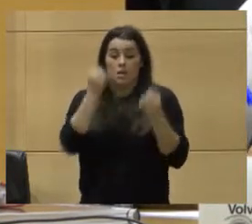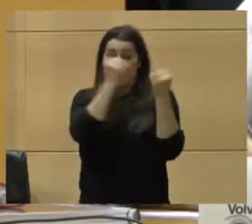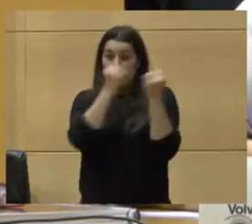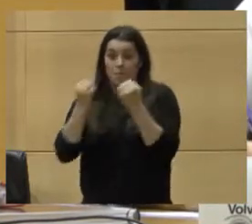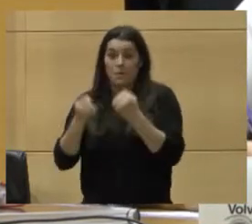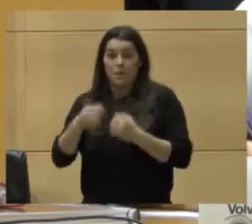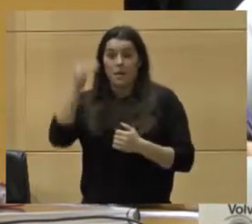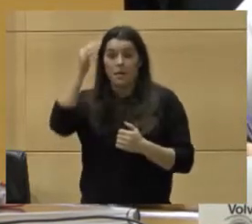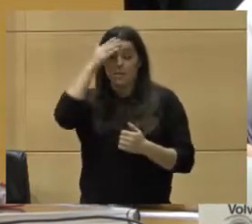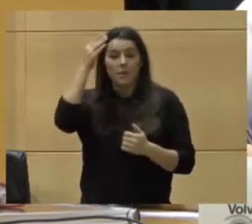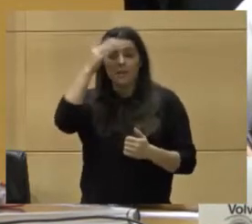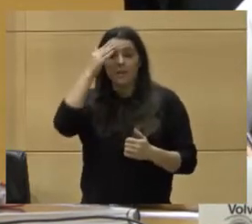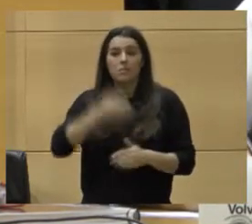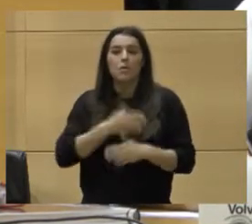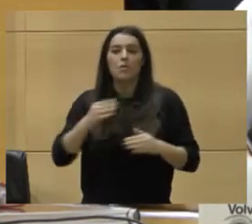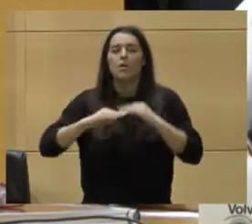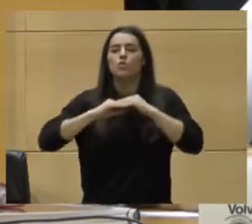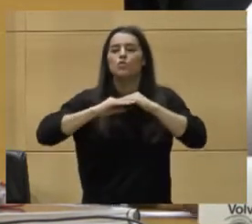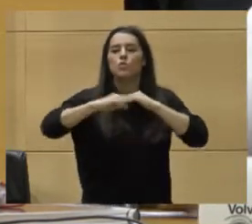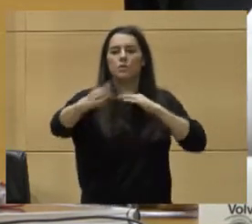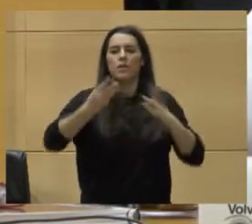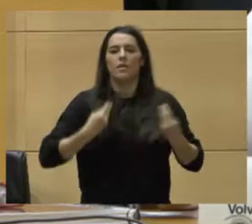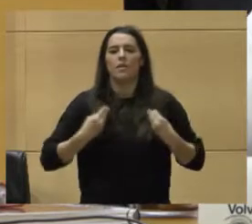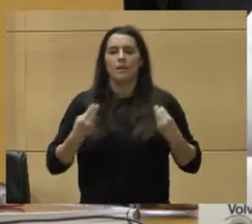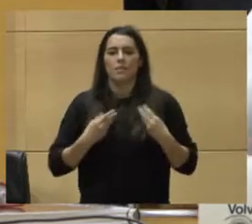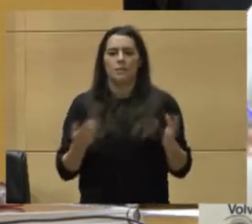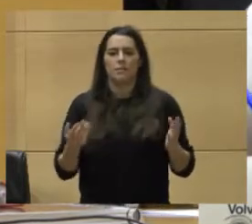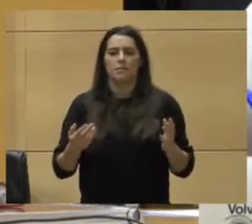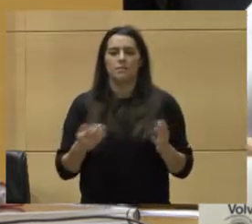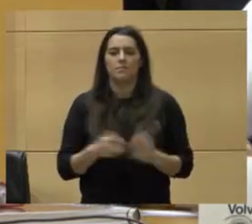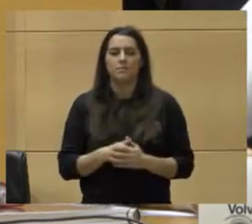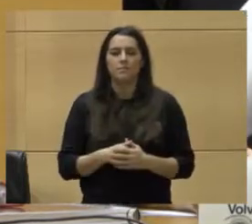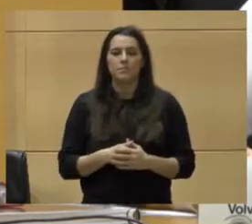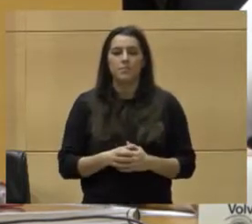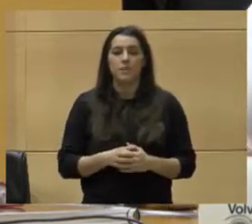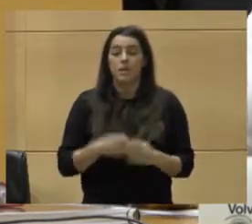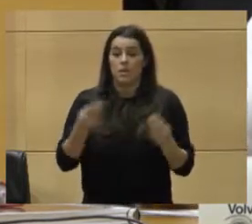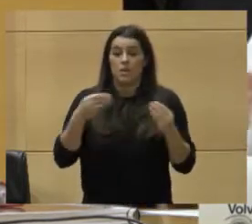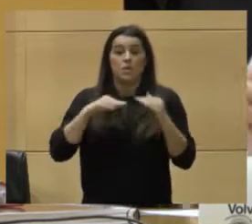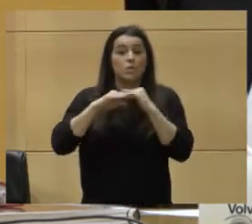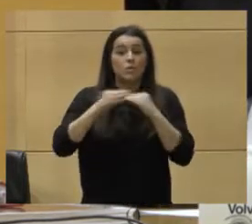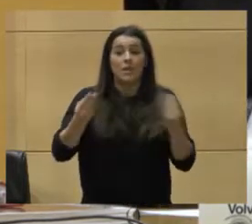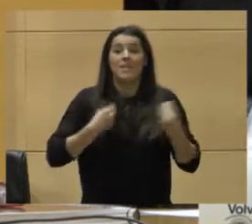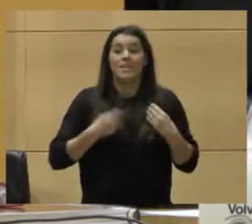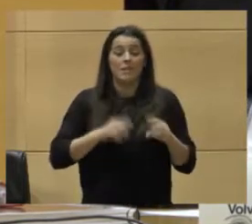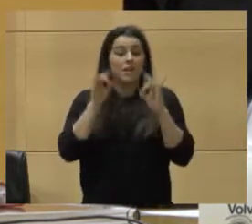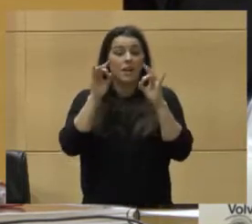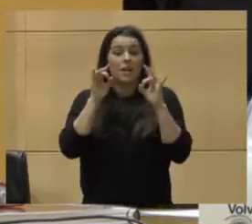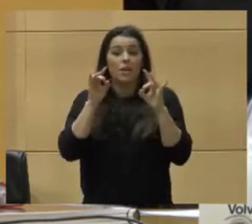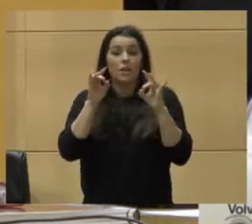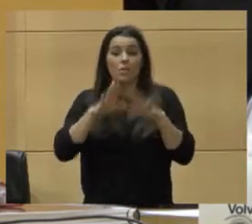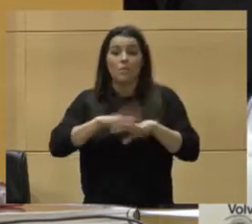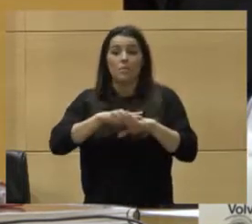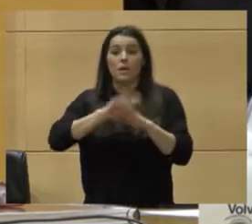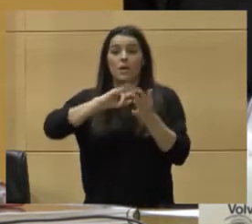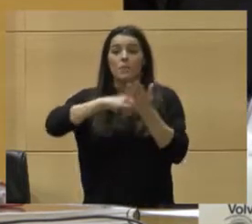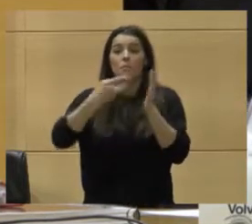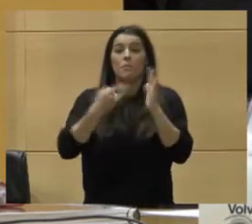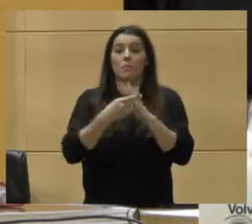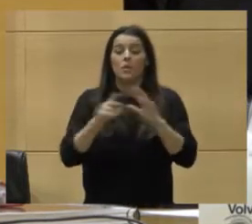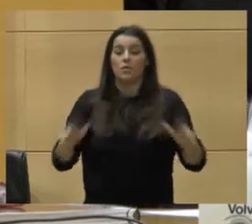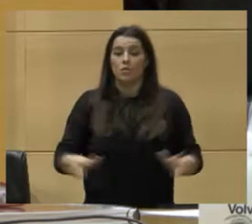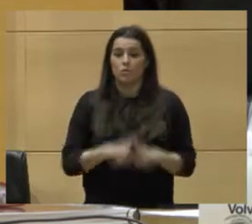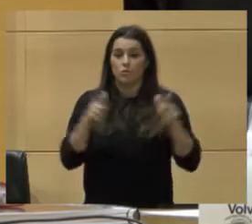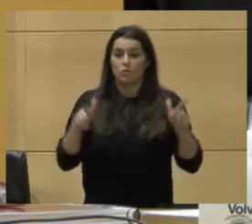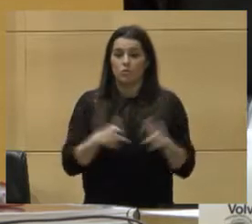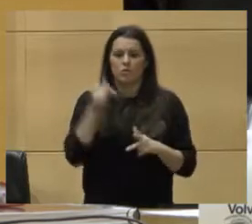de construcción política la sostenibilidad de la vida como el elemento que confluye que es capaz de articular un nuevo proyecto social creo que ese es uno de